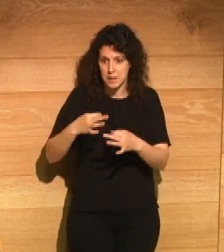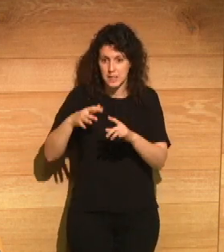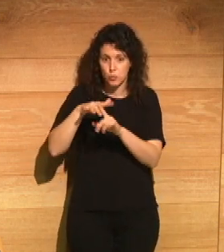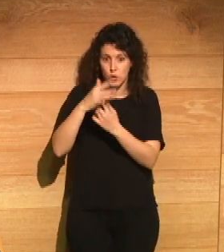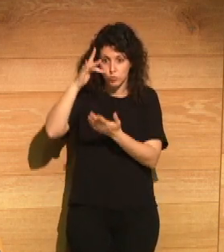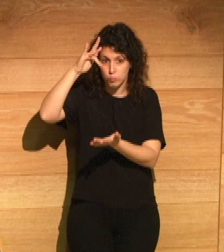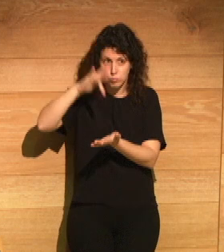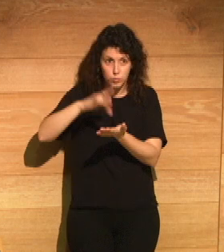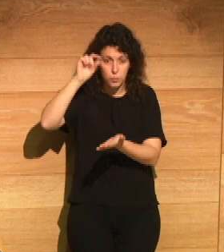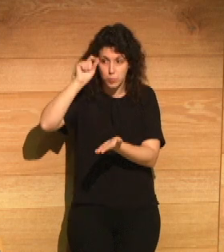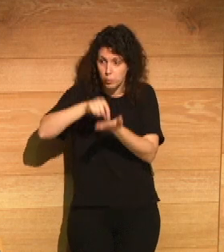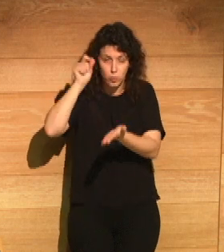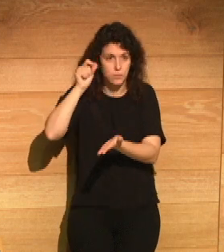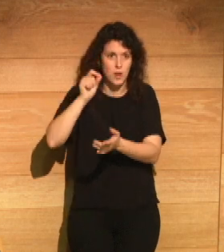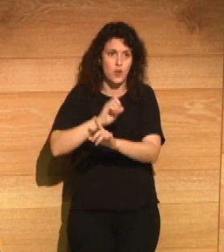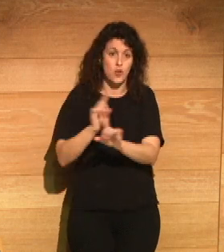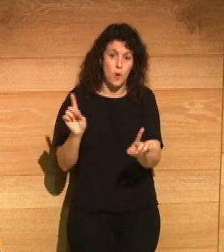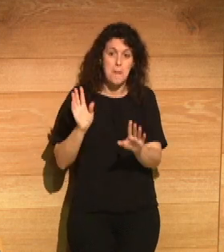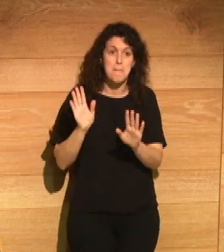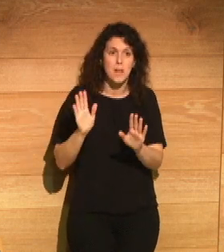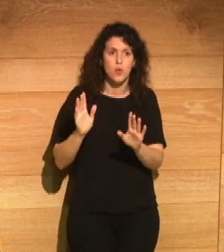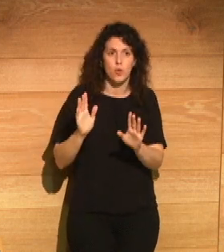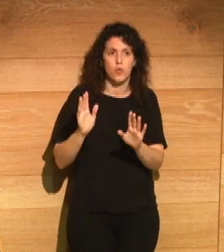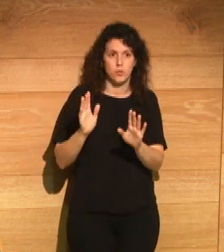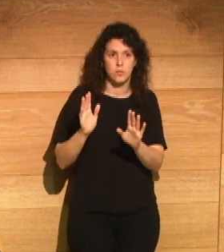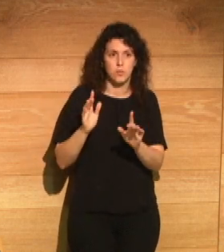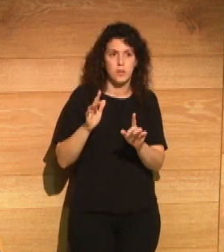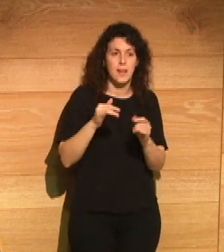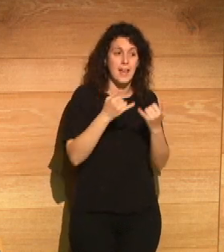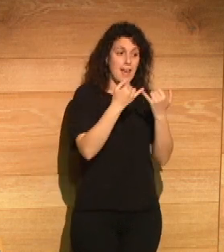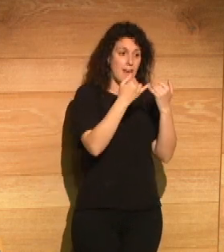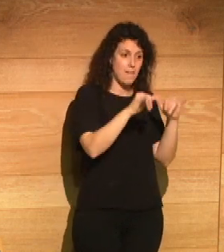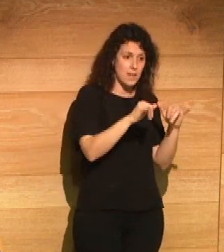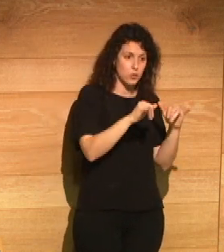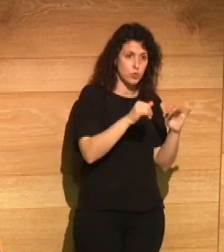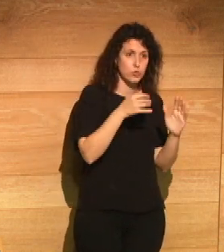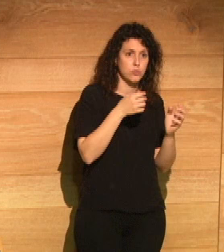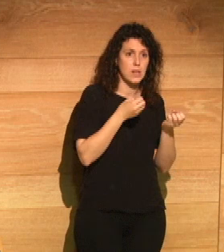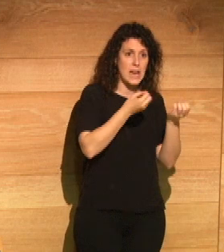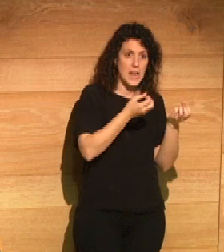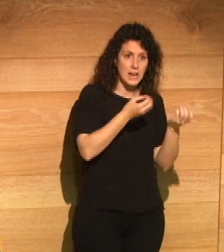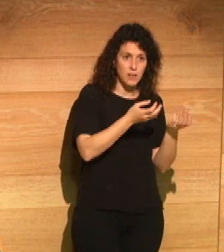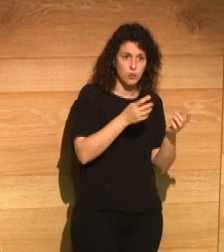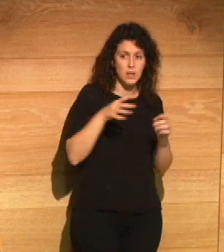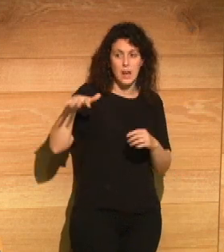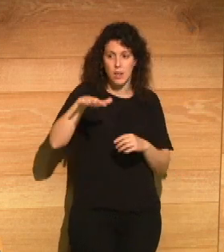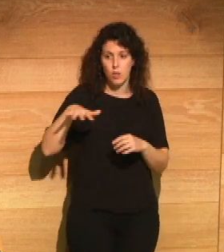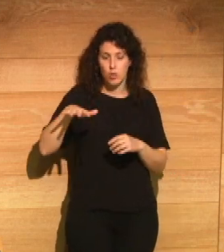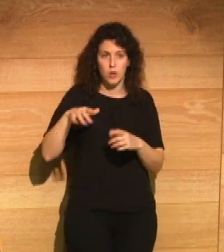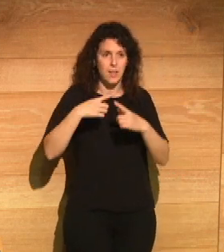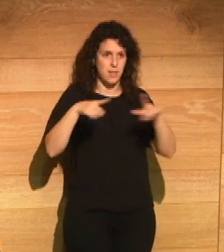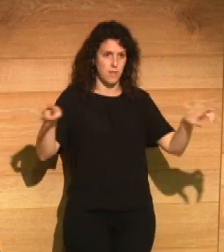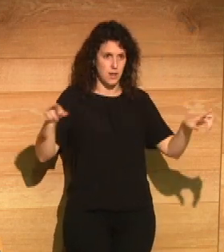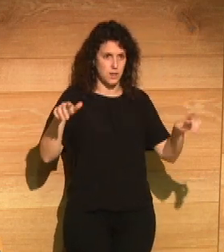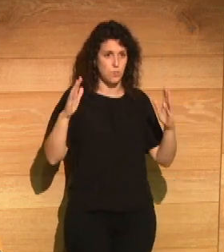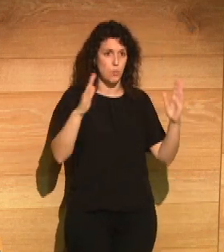inmediatamente, o sea, no están sucediendo frente a sus ojos, sino que hay una distancia entre los eventos narrados y el lugar donde ella está. Pero